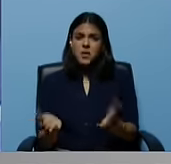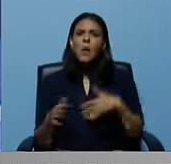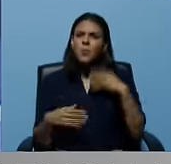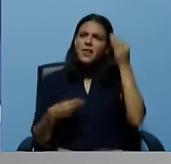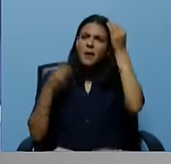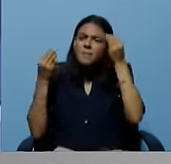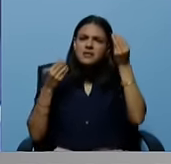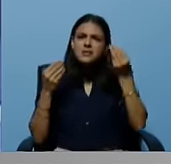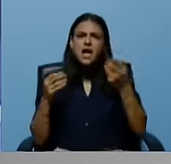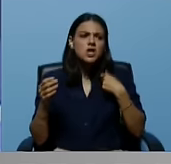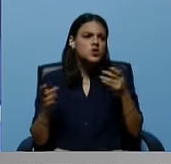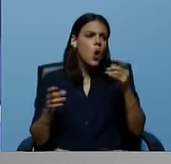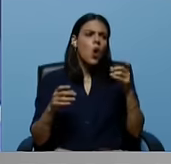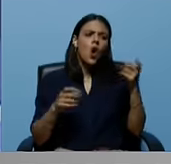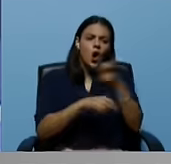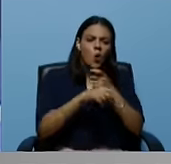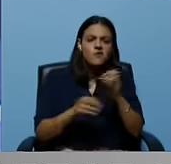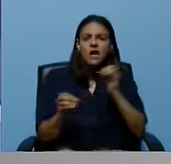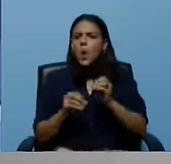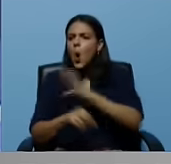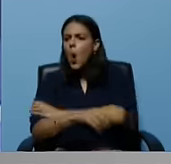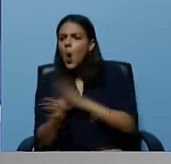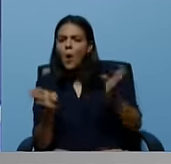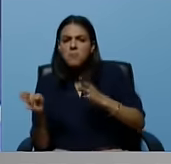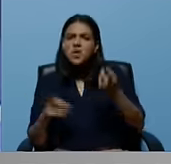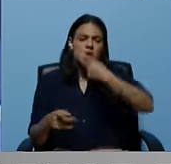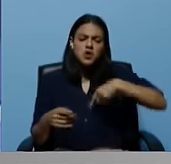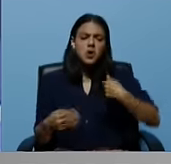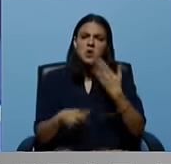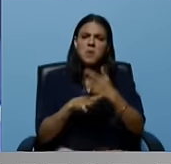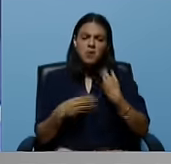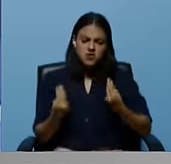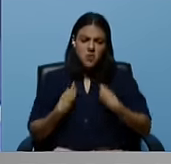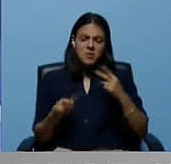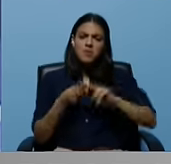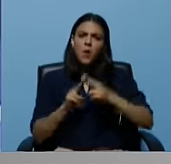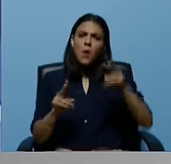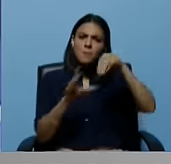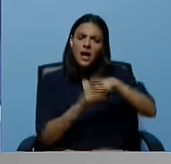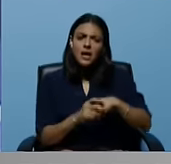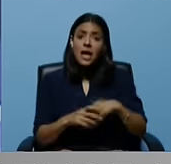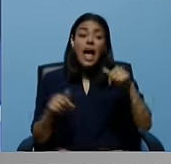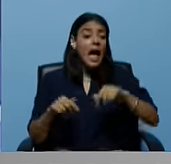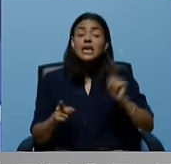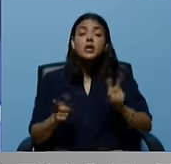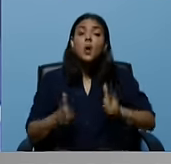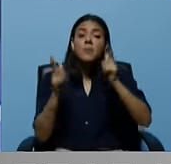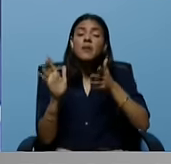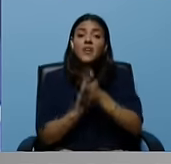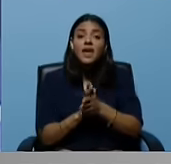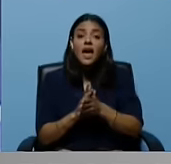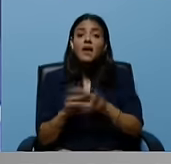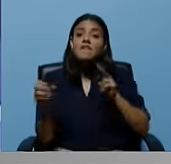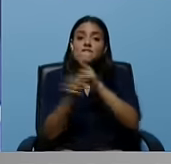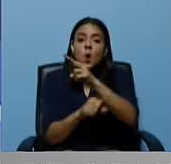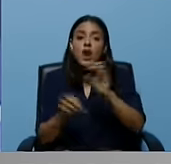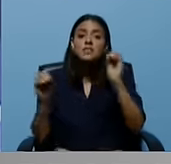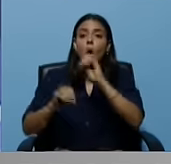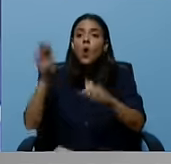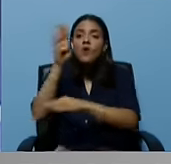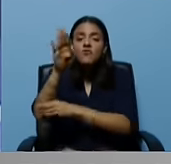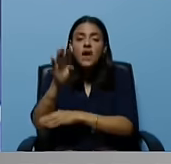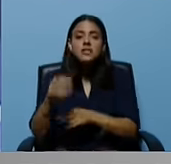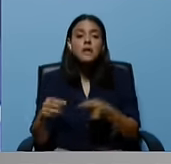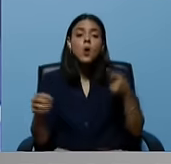pueden pensar de otra, y todas tienen cabida en el territorio de la República Bolivariana de Venezuela? Quien no tiene cabida es la violencia ni el fascismo, pero un ciudadano o